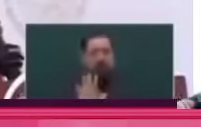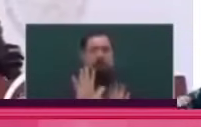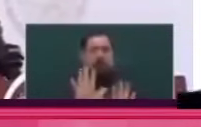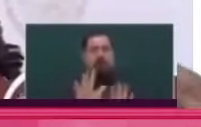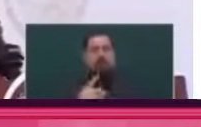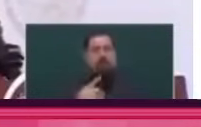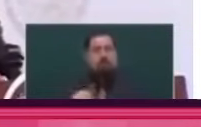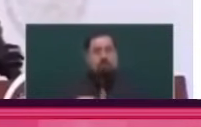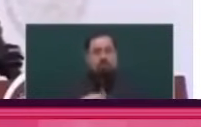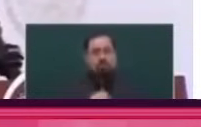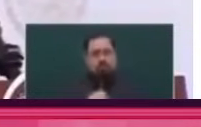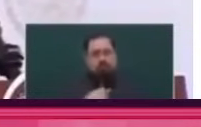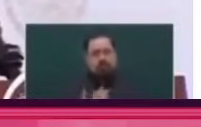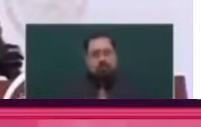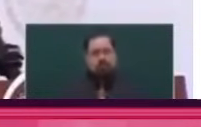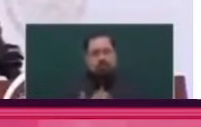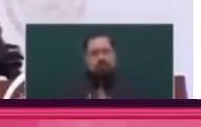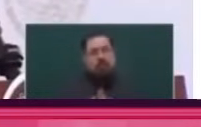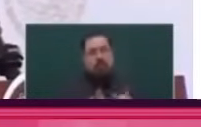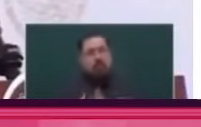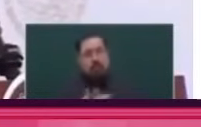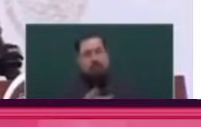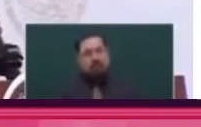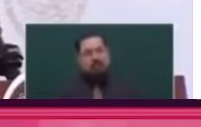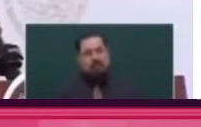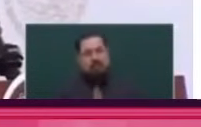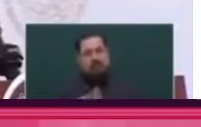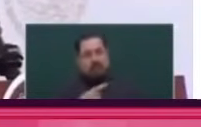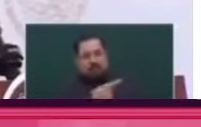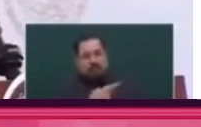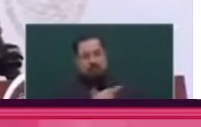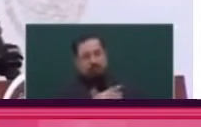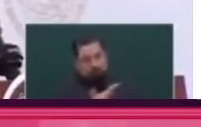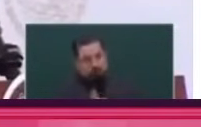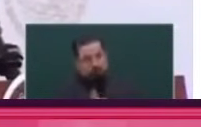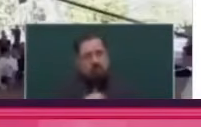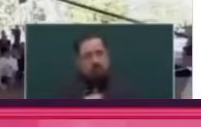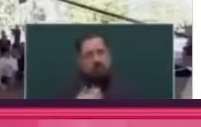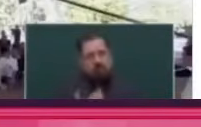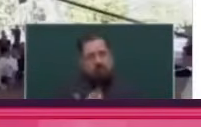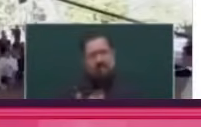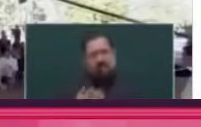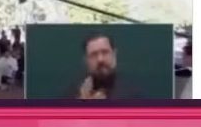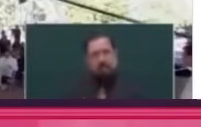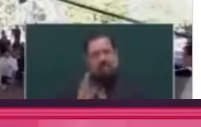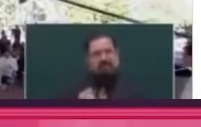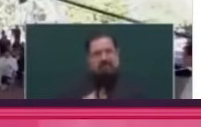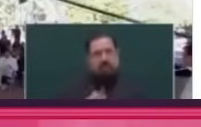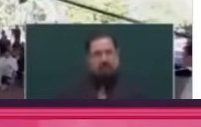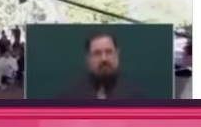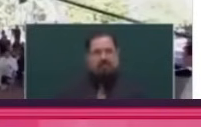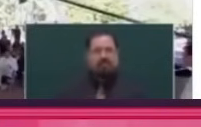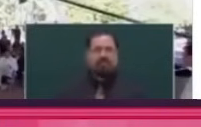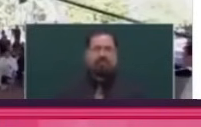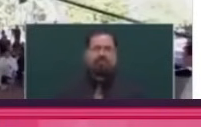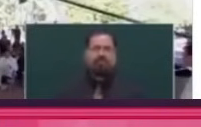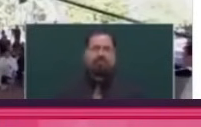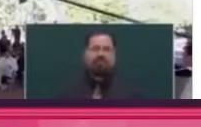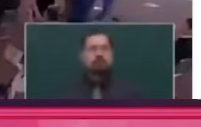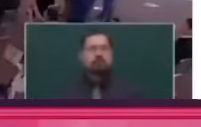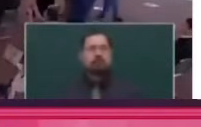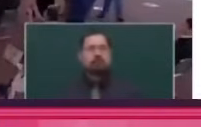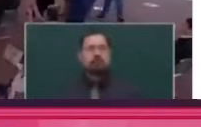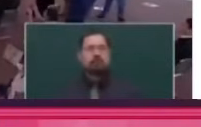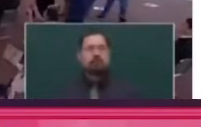¿no? Dice por acá, confirmó la secretaría Rosa Isela, confirmó la muerte del magistrado de Aguascalientes. Jesús Ociel